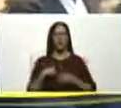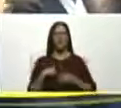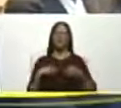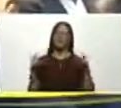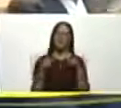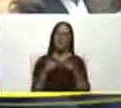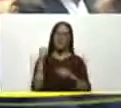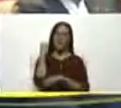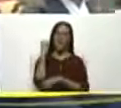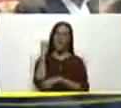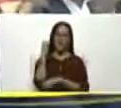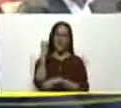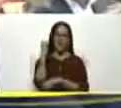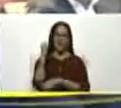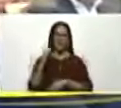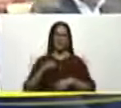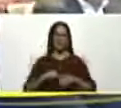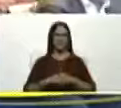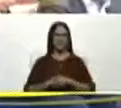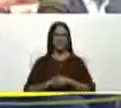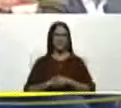equipo gana.